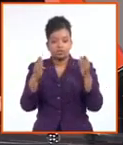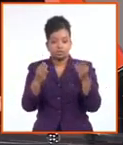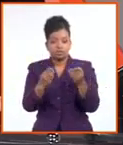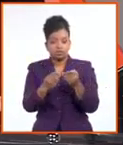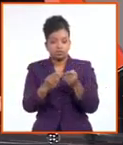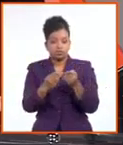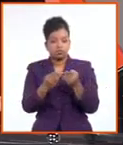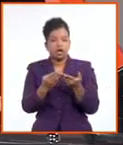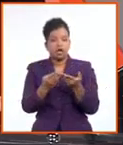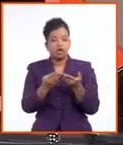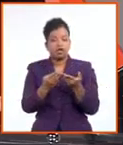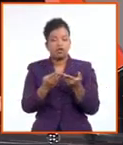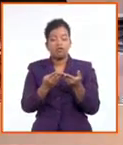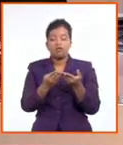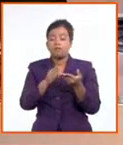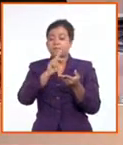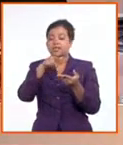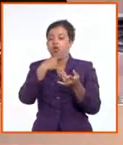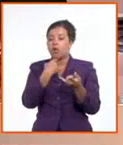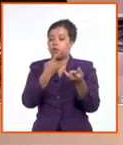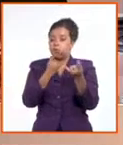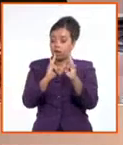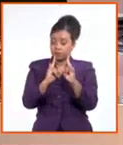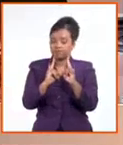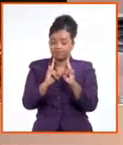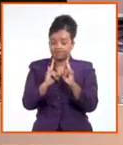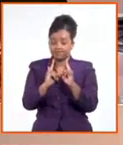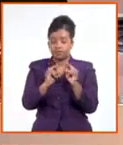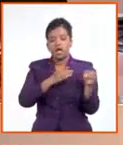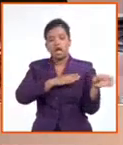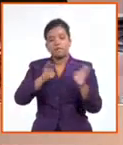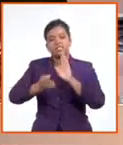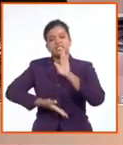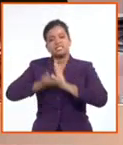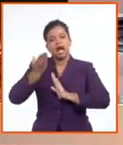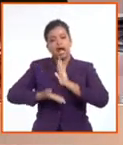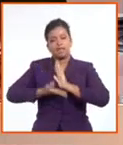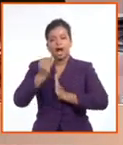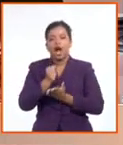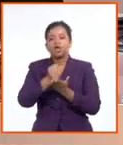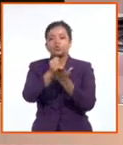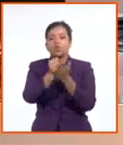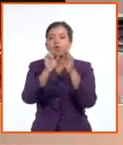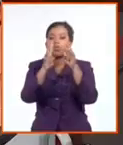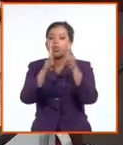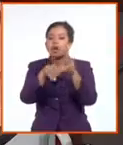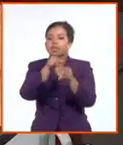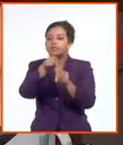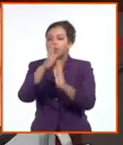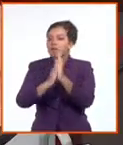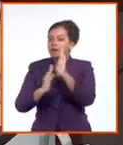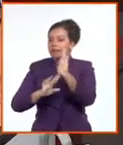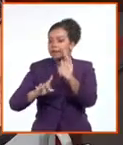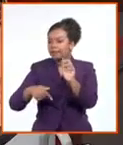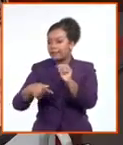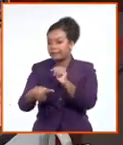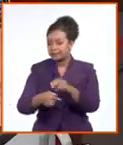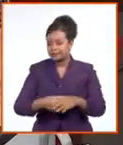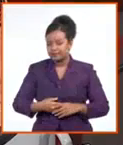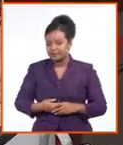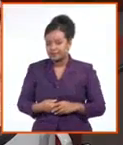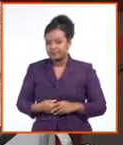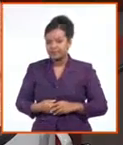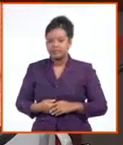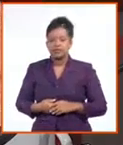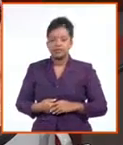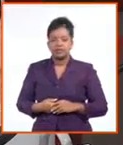se han salvado Cómo se ha actuado también para salvar vidas humanas que ha ocurrido en estos últimos meses bueno Están desde le